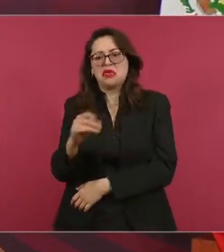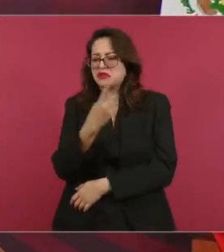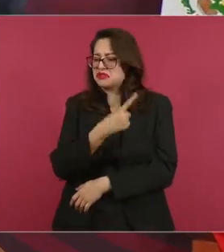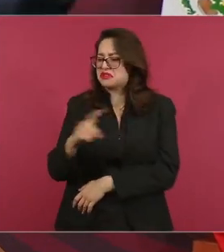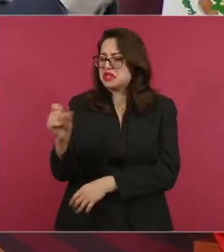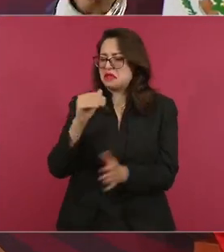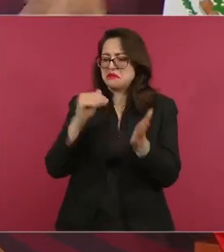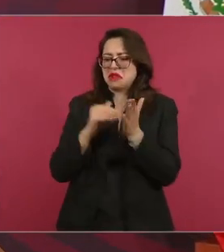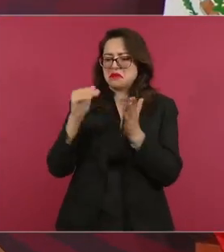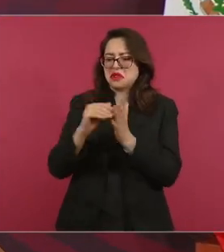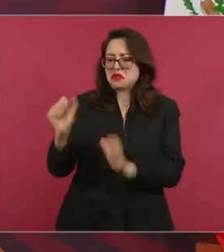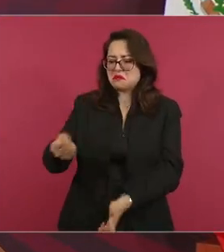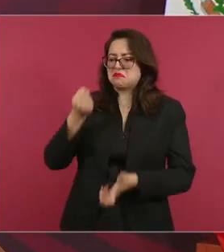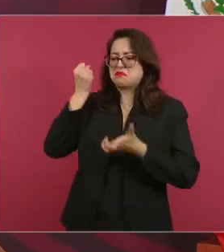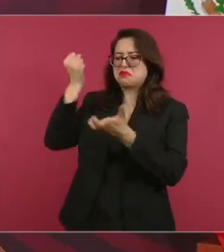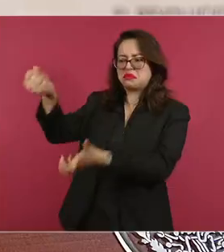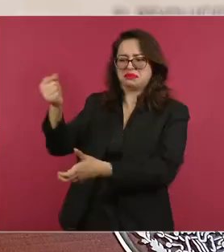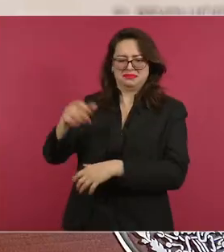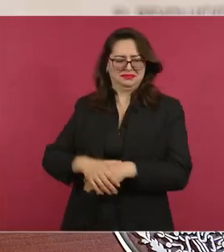estos corruptos